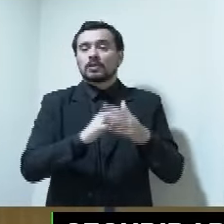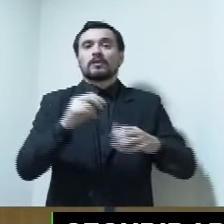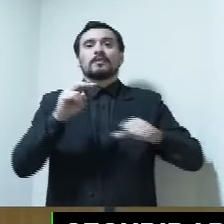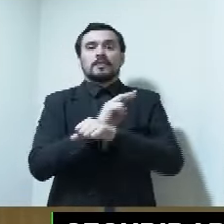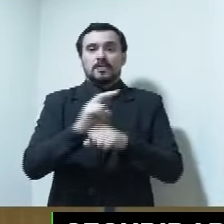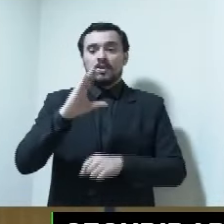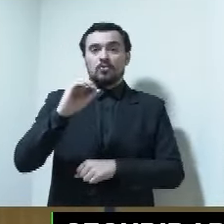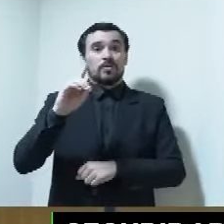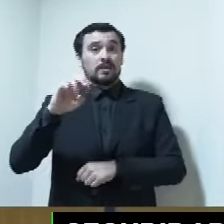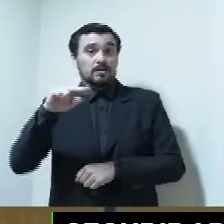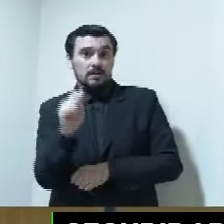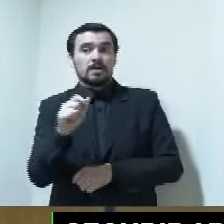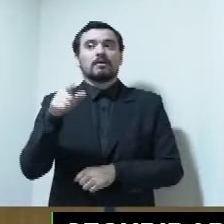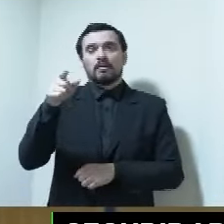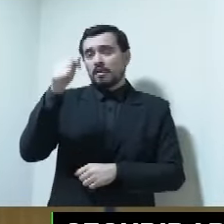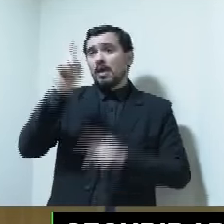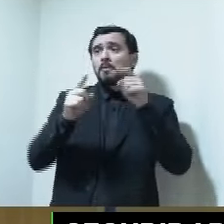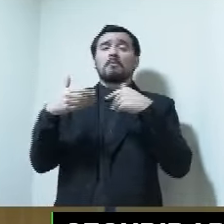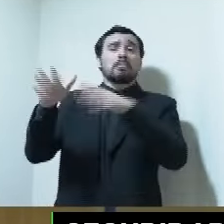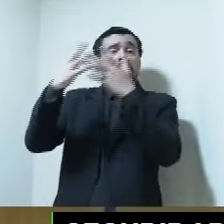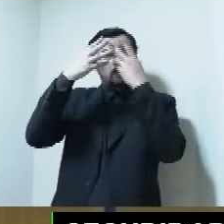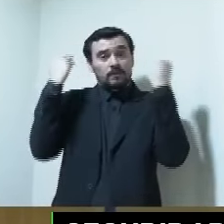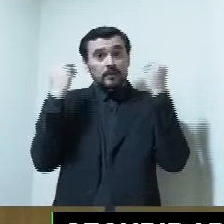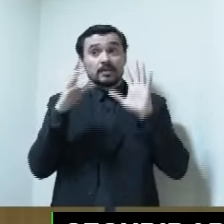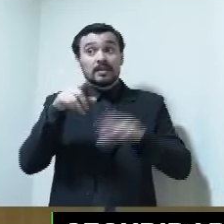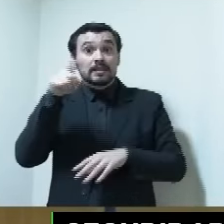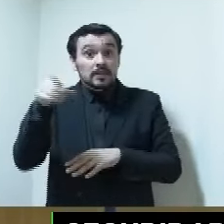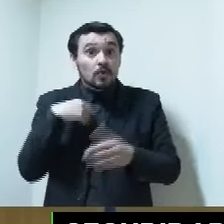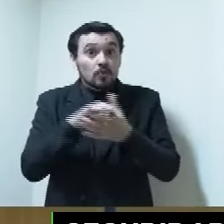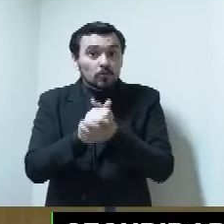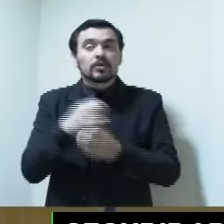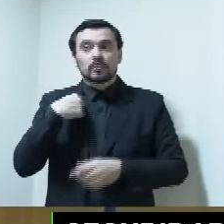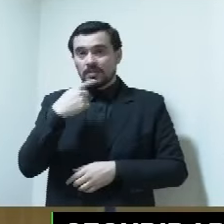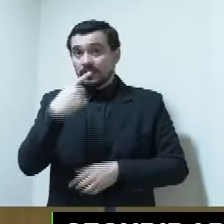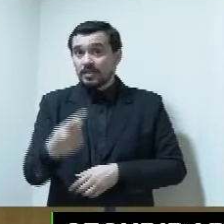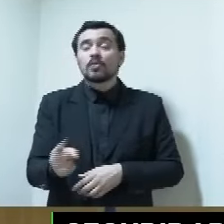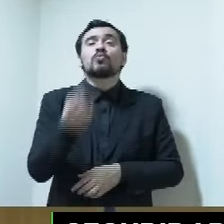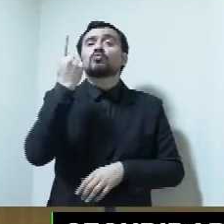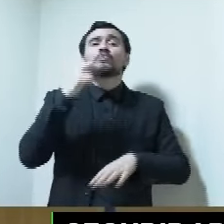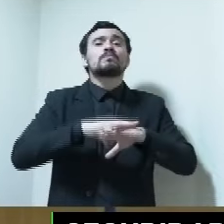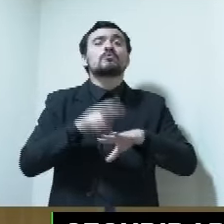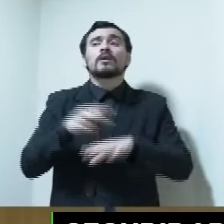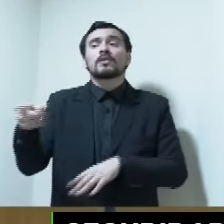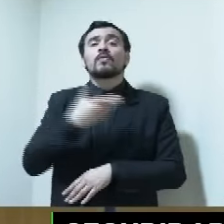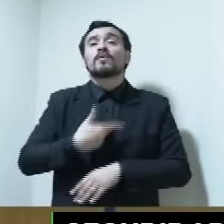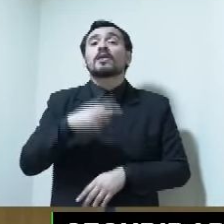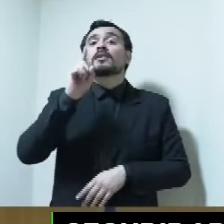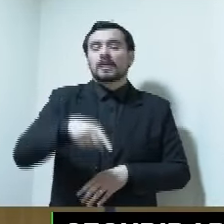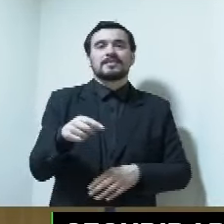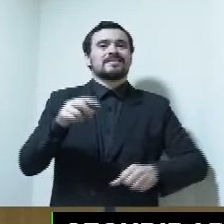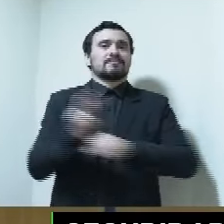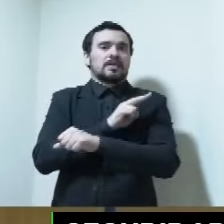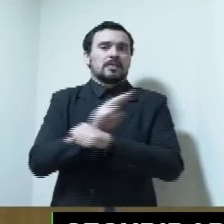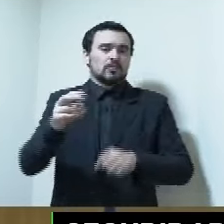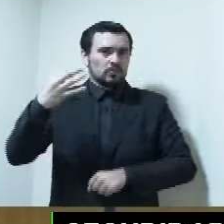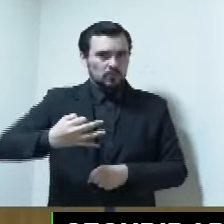CODENA, que yacía somnoliento y olvidado. En aquella oportunidad establecí que una de las prioridades de mi gobierno sería la seguridad.